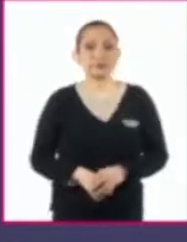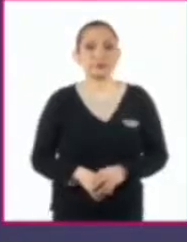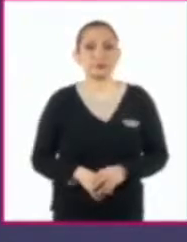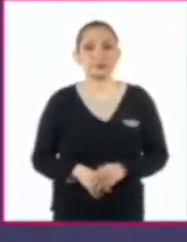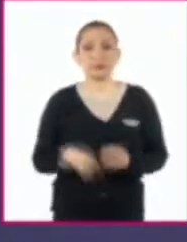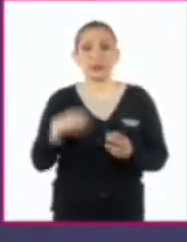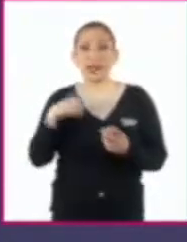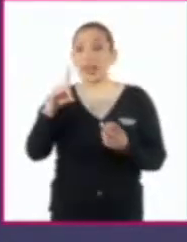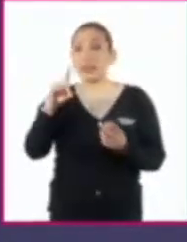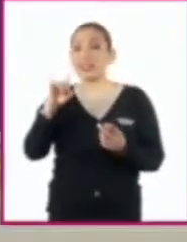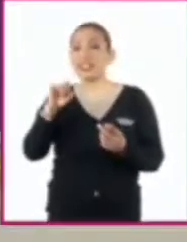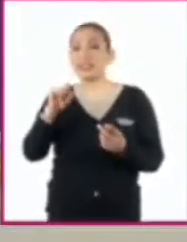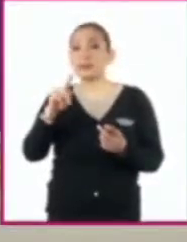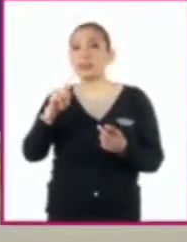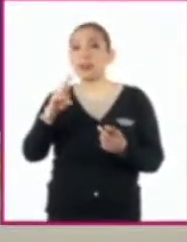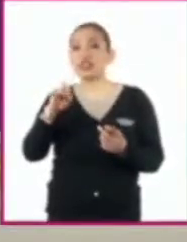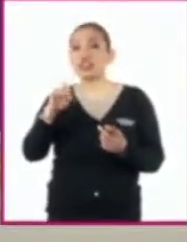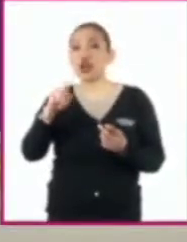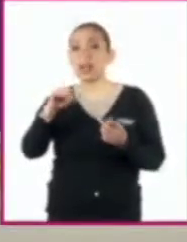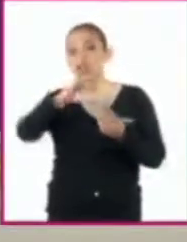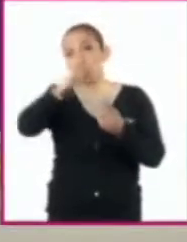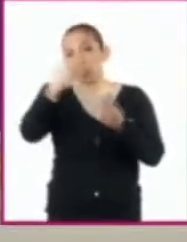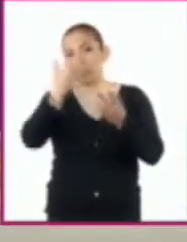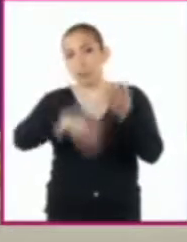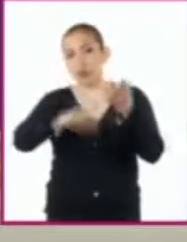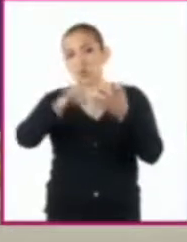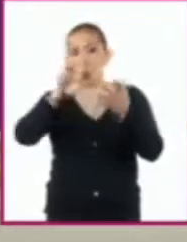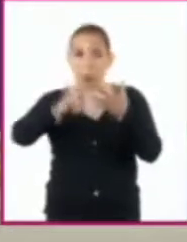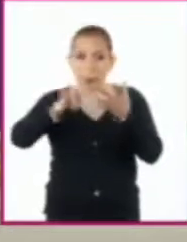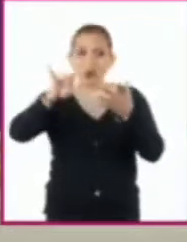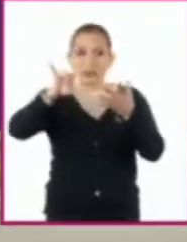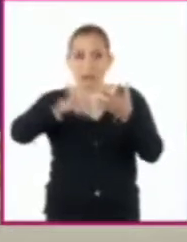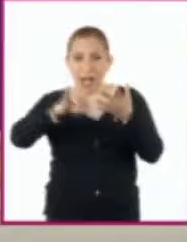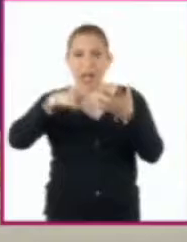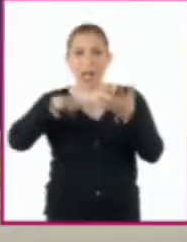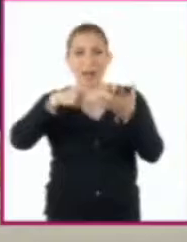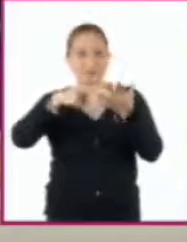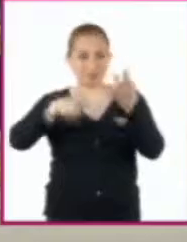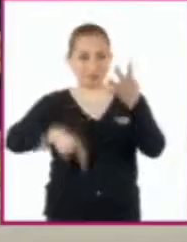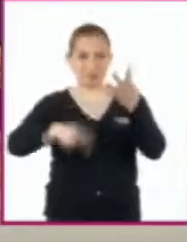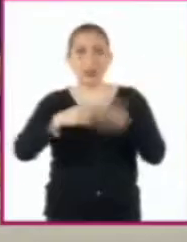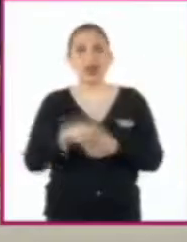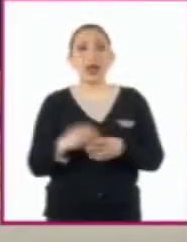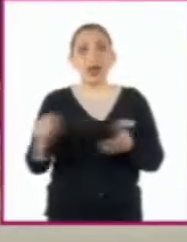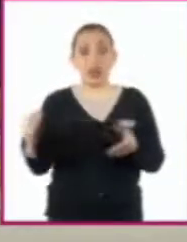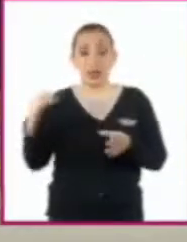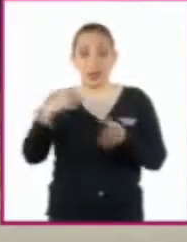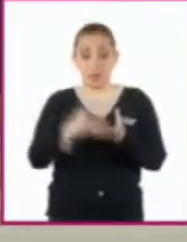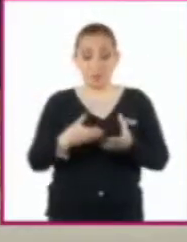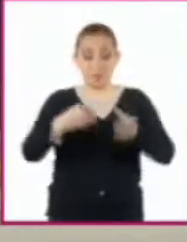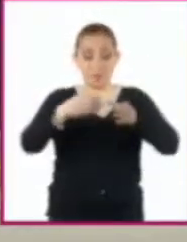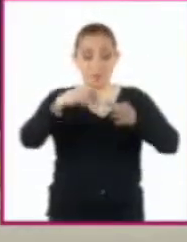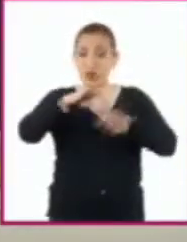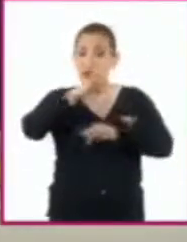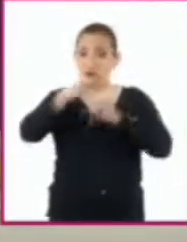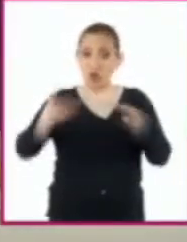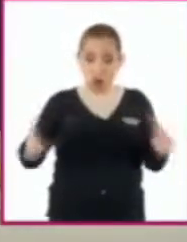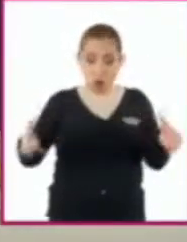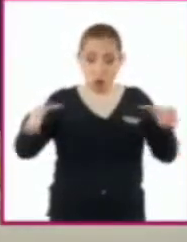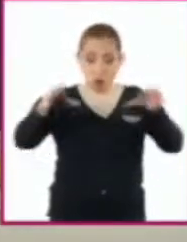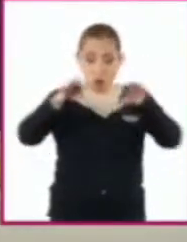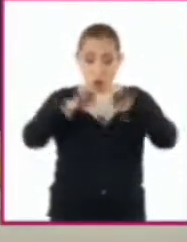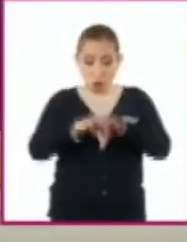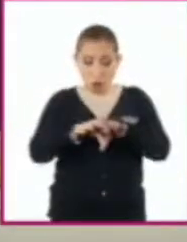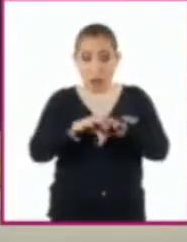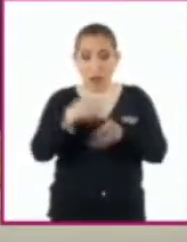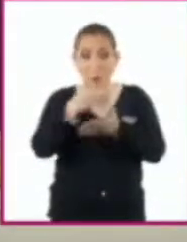Y los dispersores son las demás sustancias o ingredientes. Agregamos a un recipiente todos los dispersores